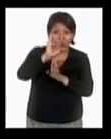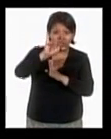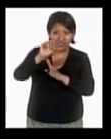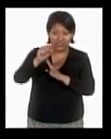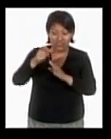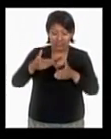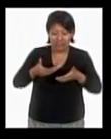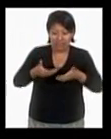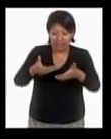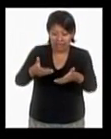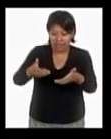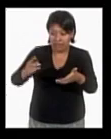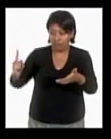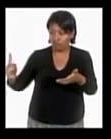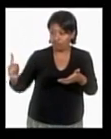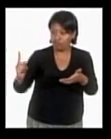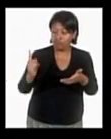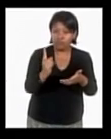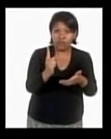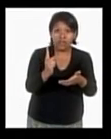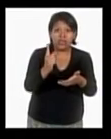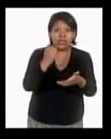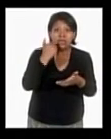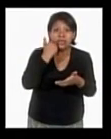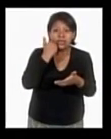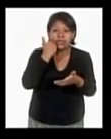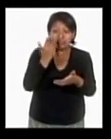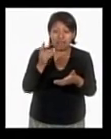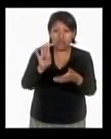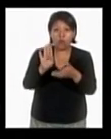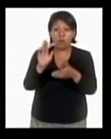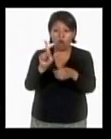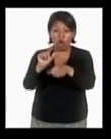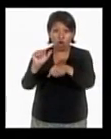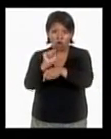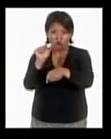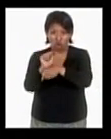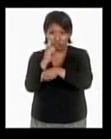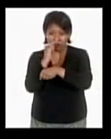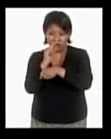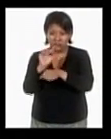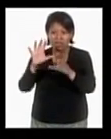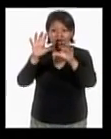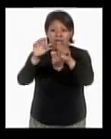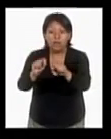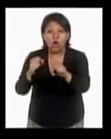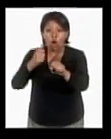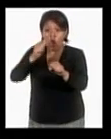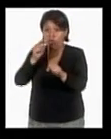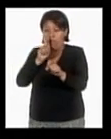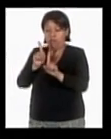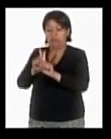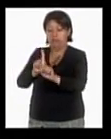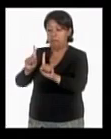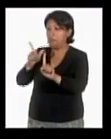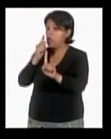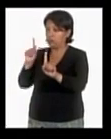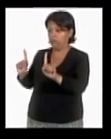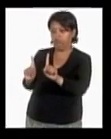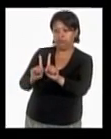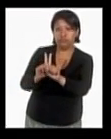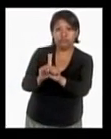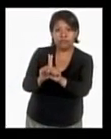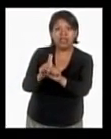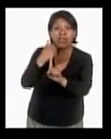banqueta, él intenta detener la patrulla porque un policía viene atrás de él,